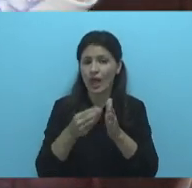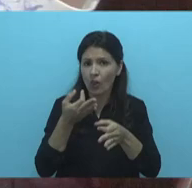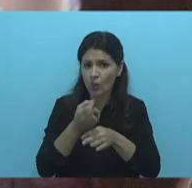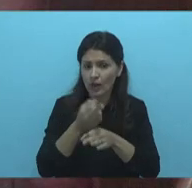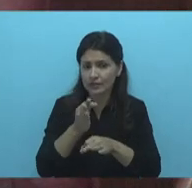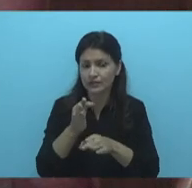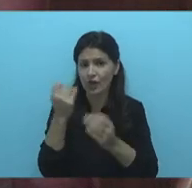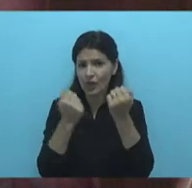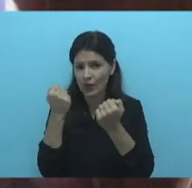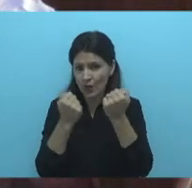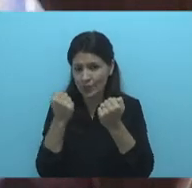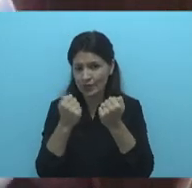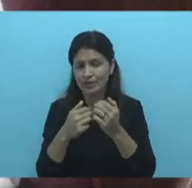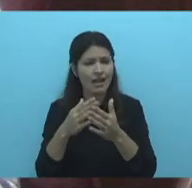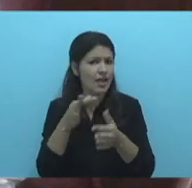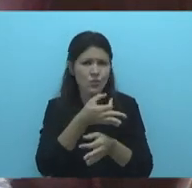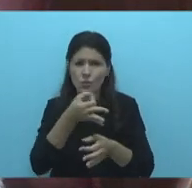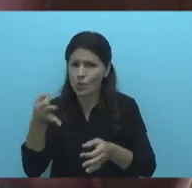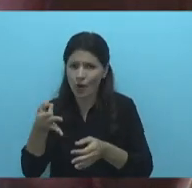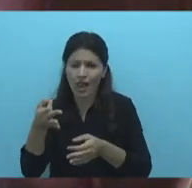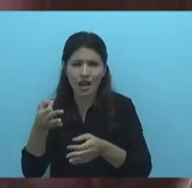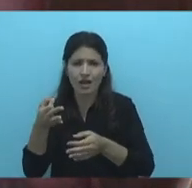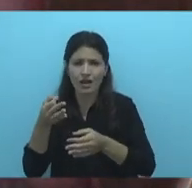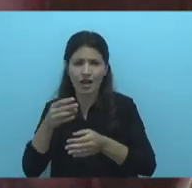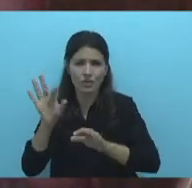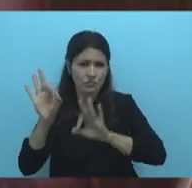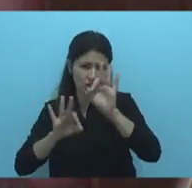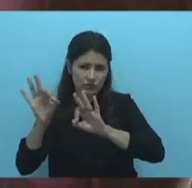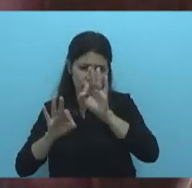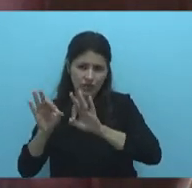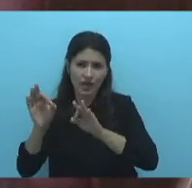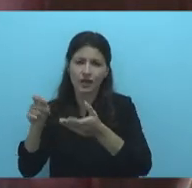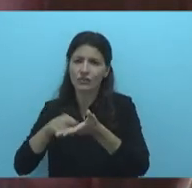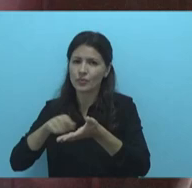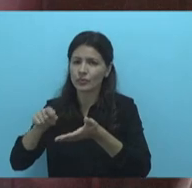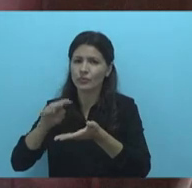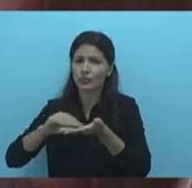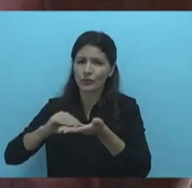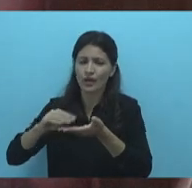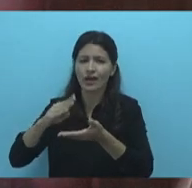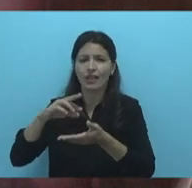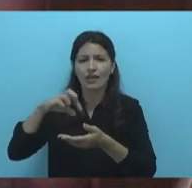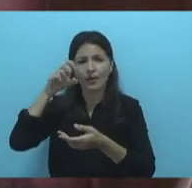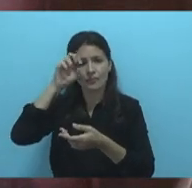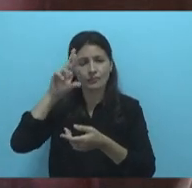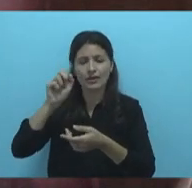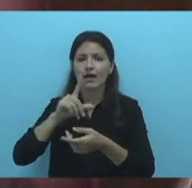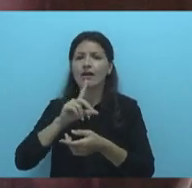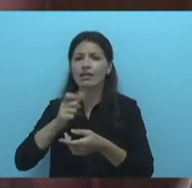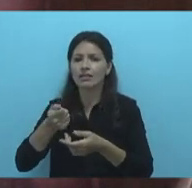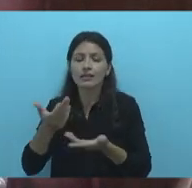los motivos que la diputada Peralta dio a conocer recién, ha dormido en los laureles de la comisión, ha perdido